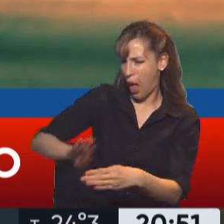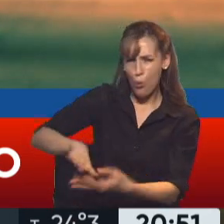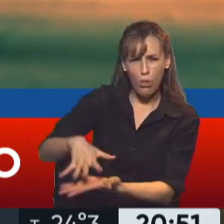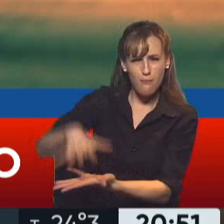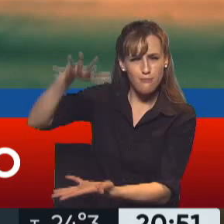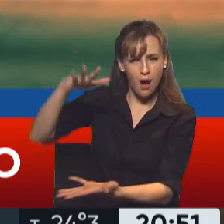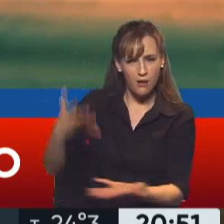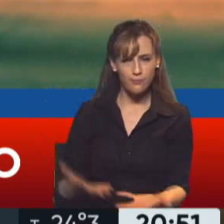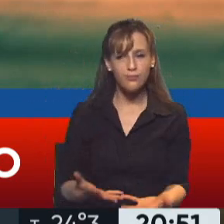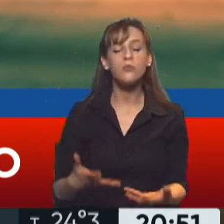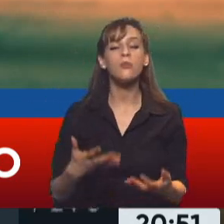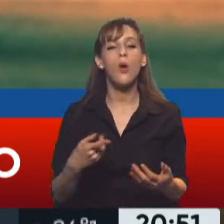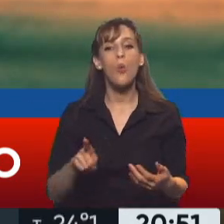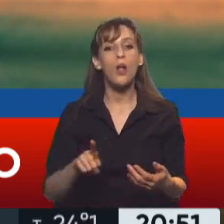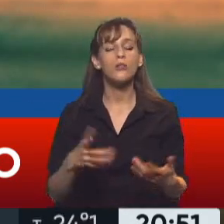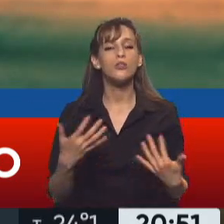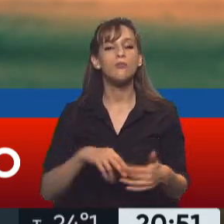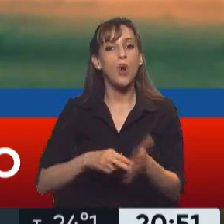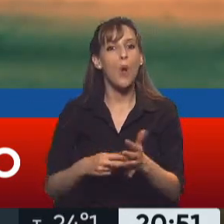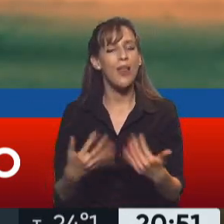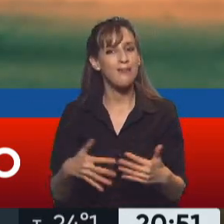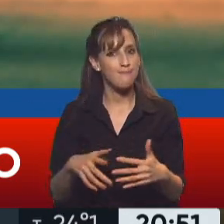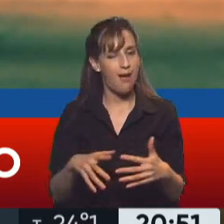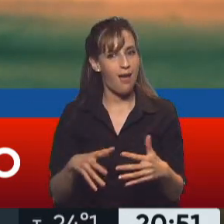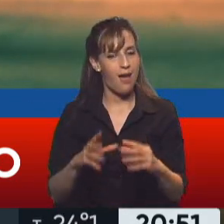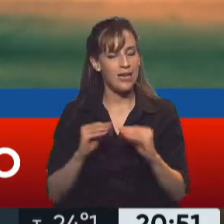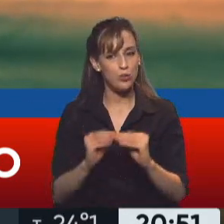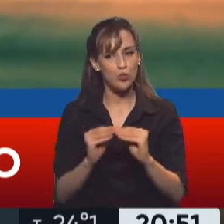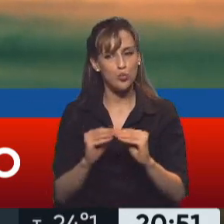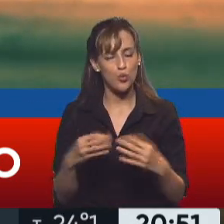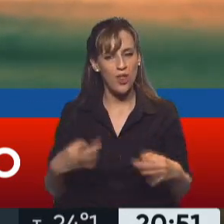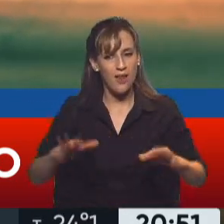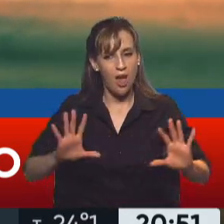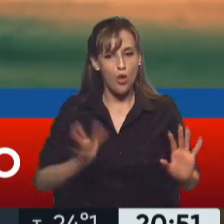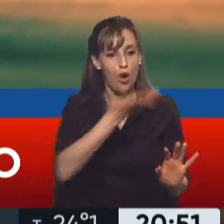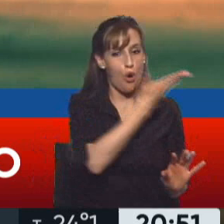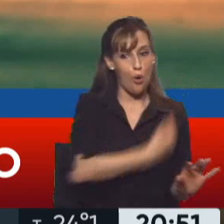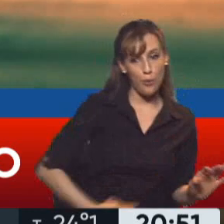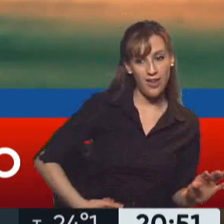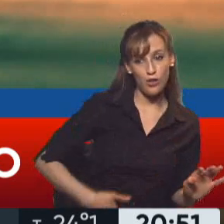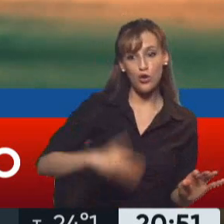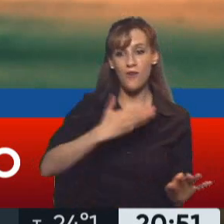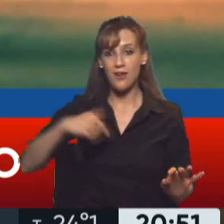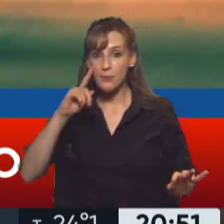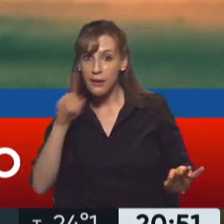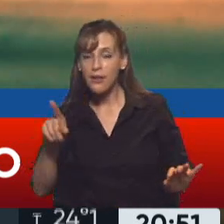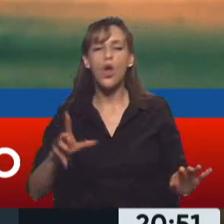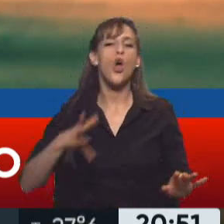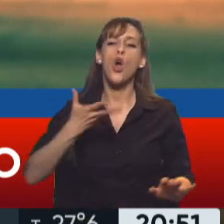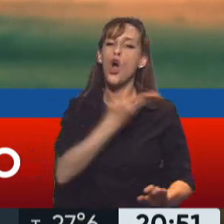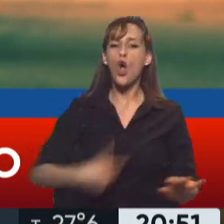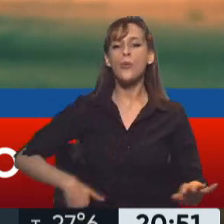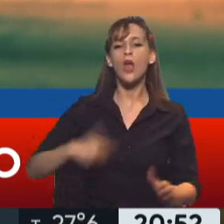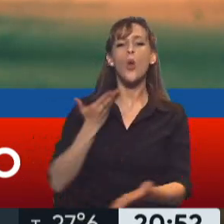problema entre un Estado y un organismo como el Fondo, el gobierno puede pedir a la Corte Internacional de Justicia una